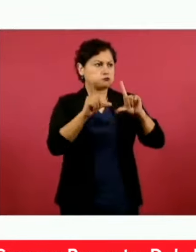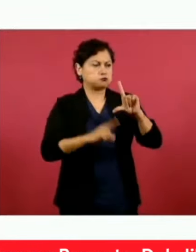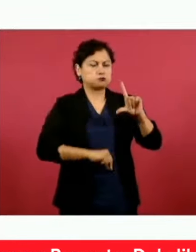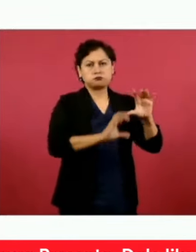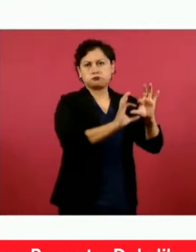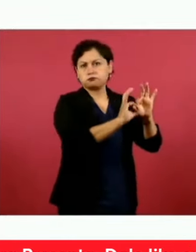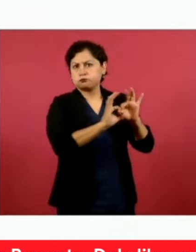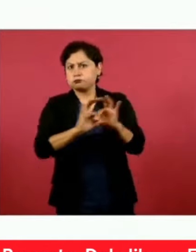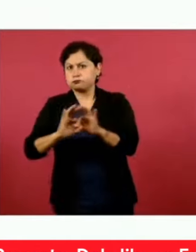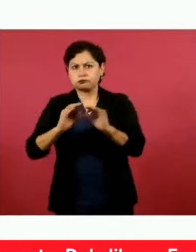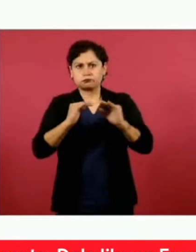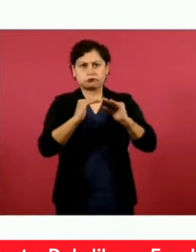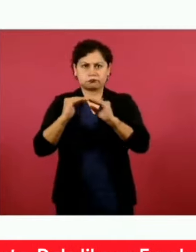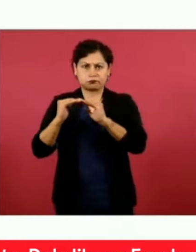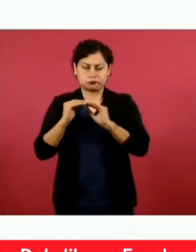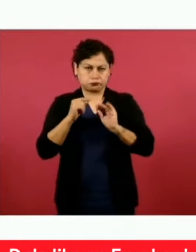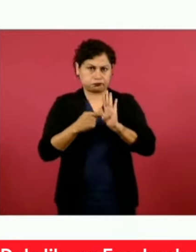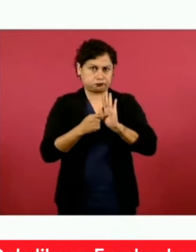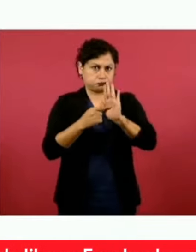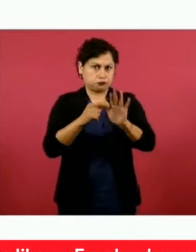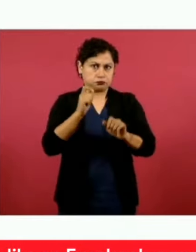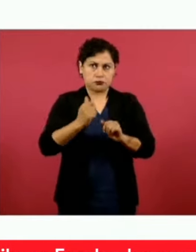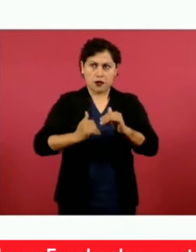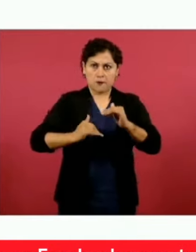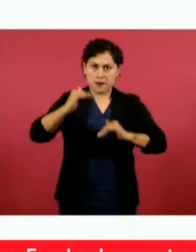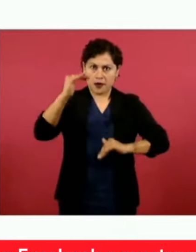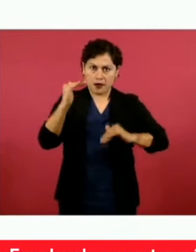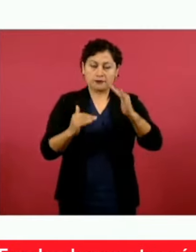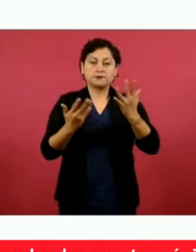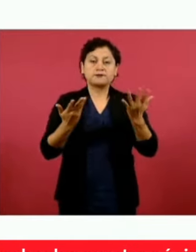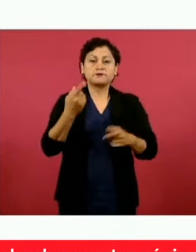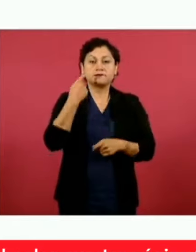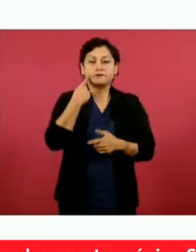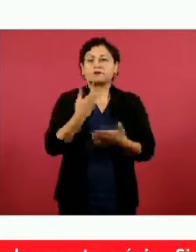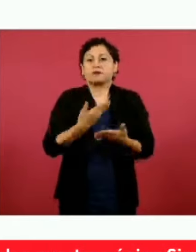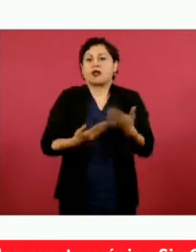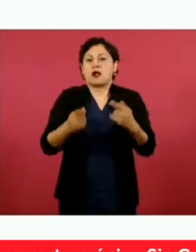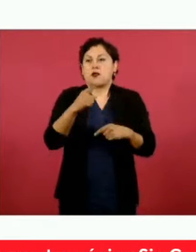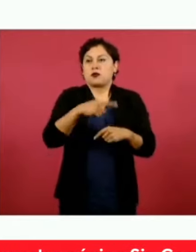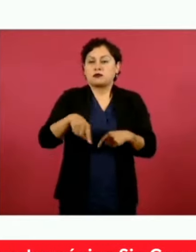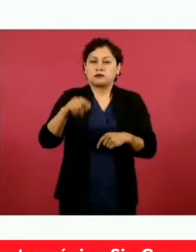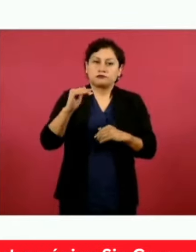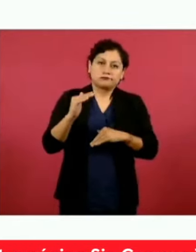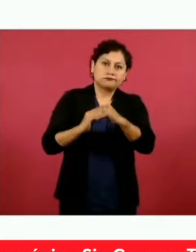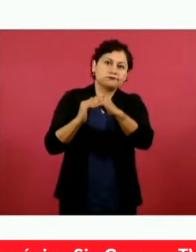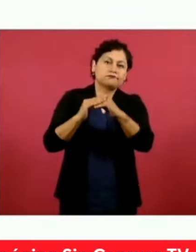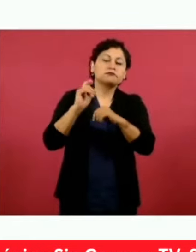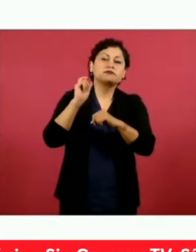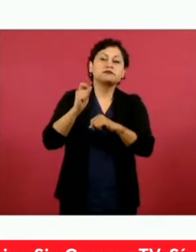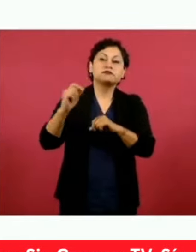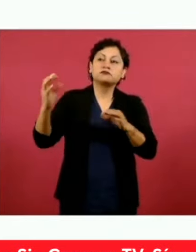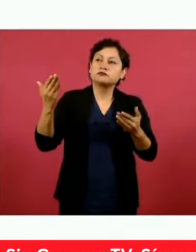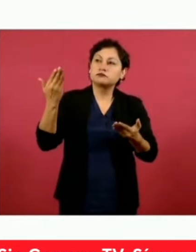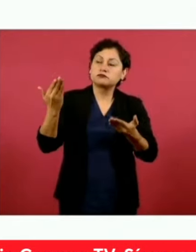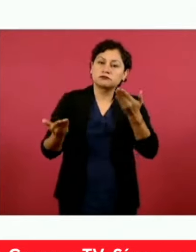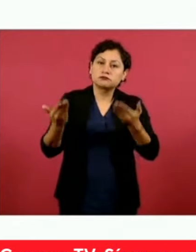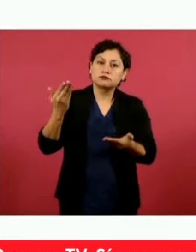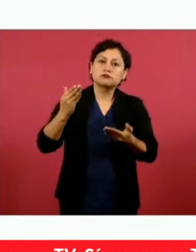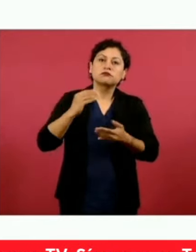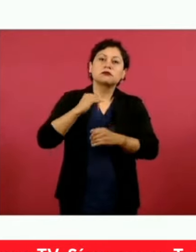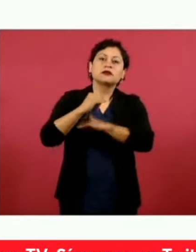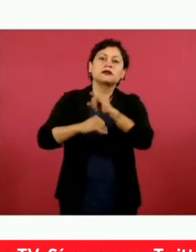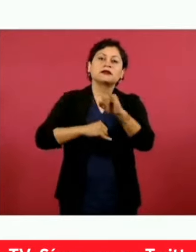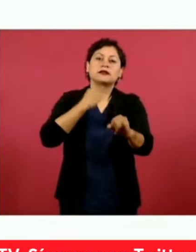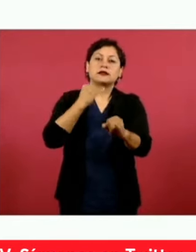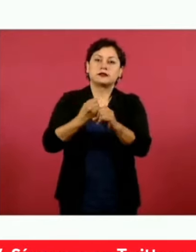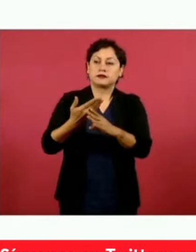esquema de precios máximos. Y, por ejemplo, con esta política de precios máximos, vemos que el referente internacional al 28 de